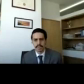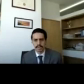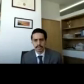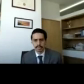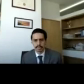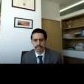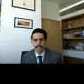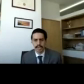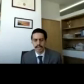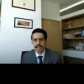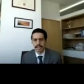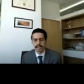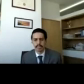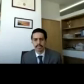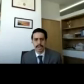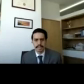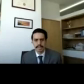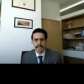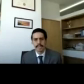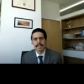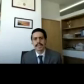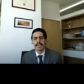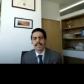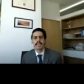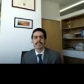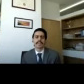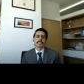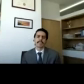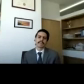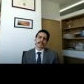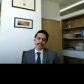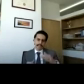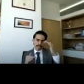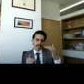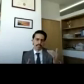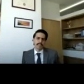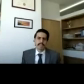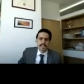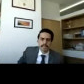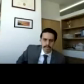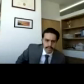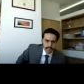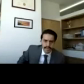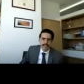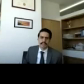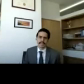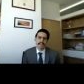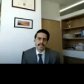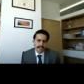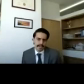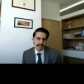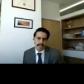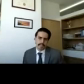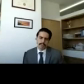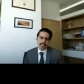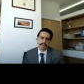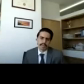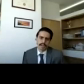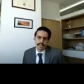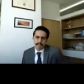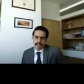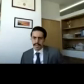identificación de tus donantes y donde también se establezcan los procedimientos de qué hacer